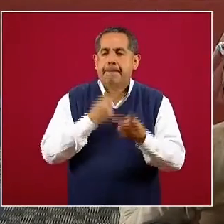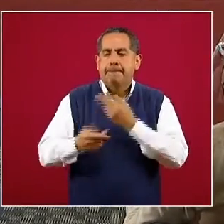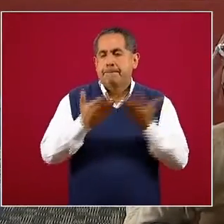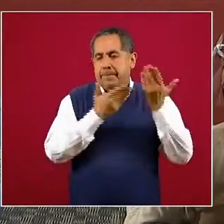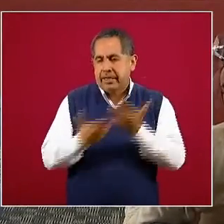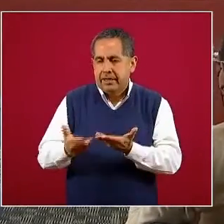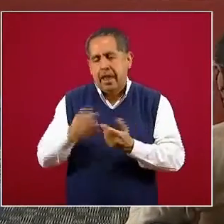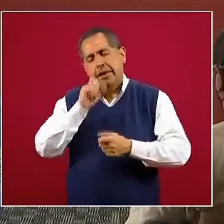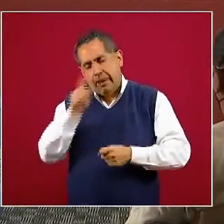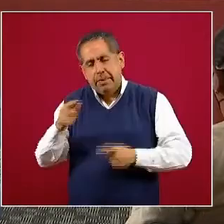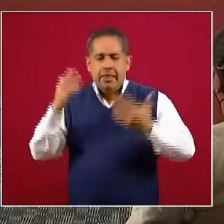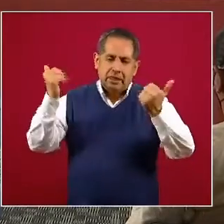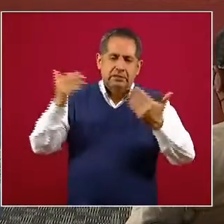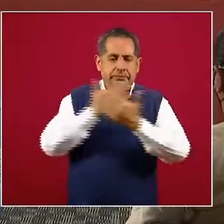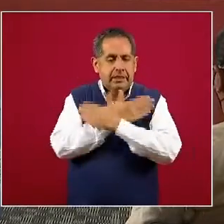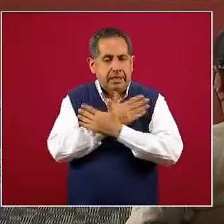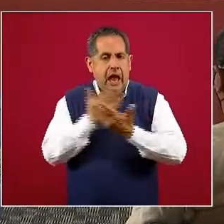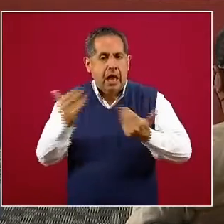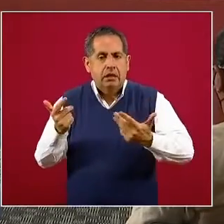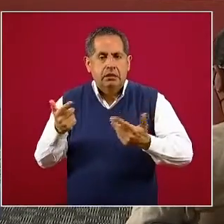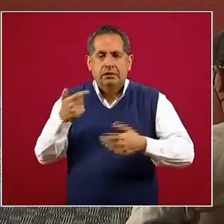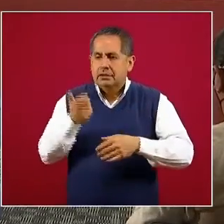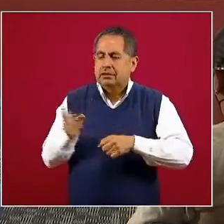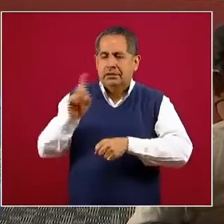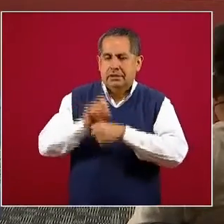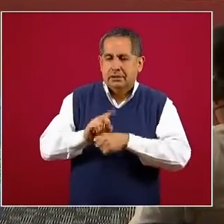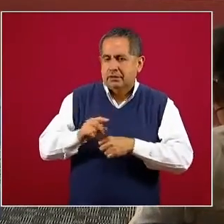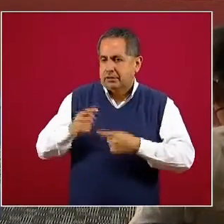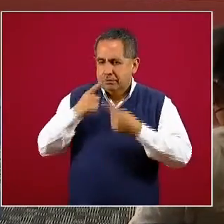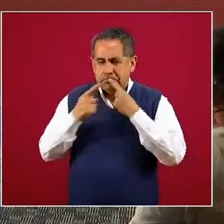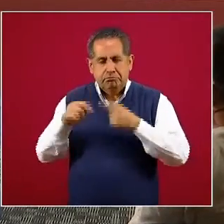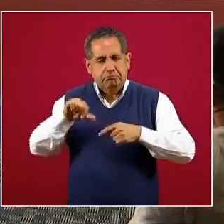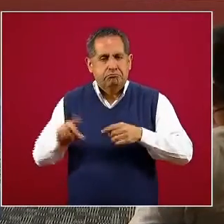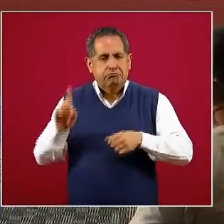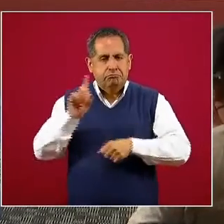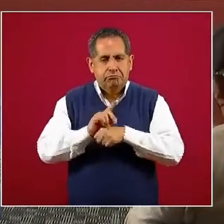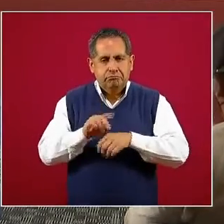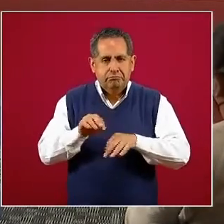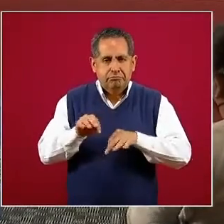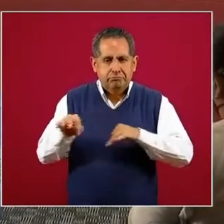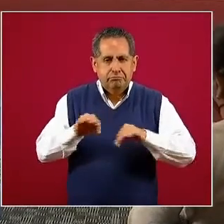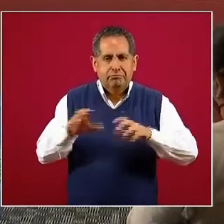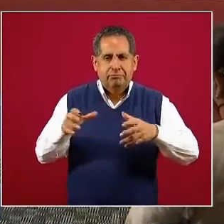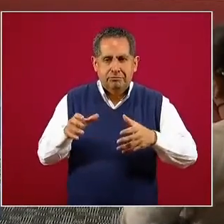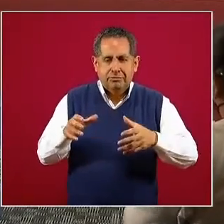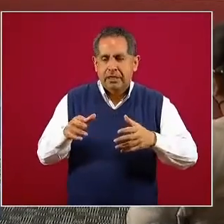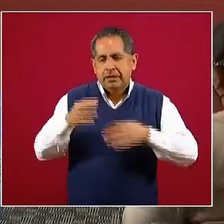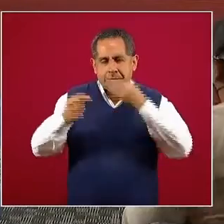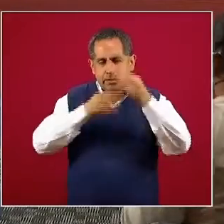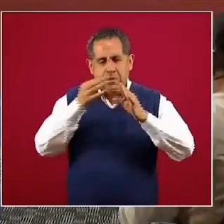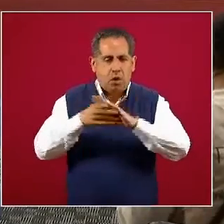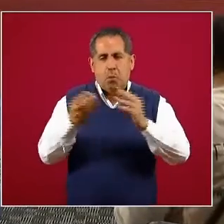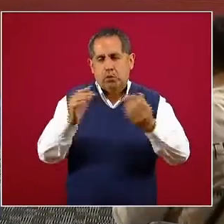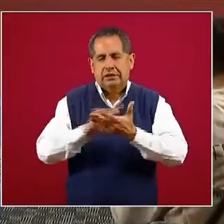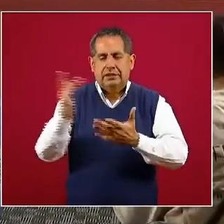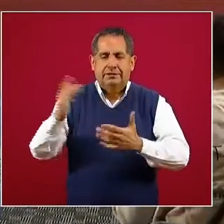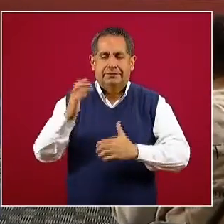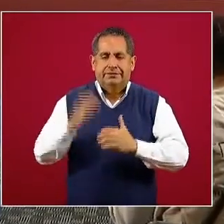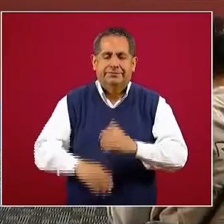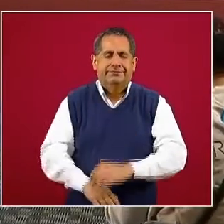interinstitucionales para traer a ellas las demandas y solicitudes de los núcleos y articularla con